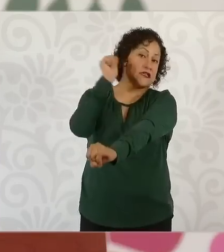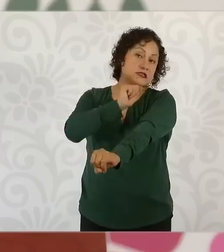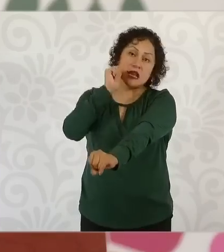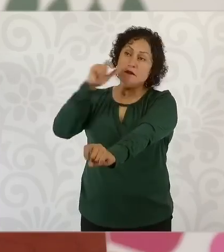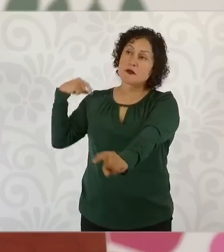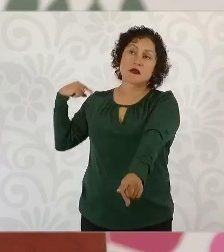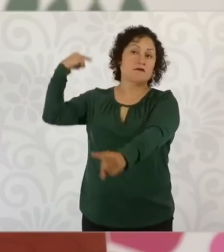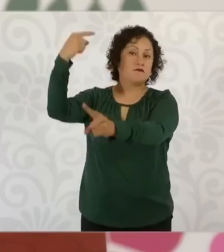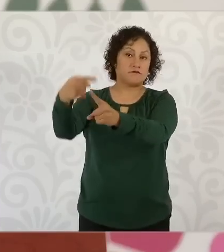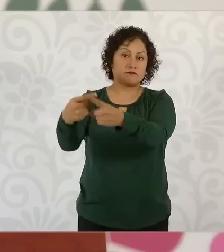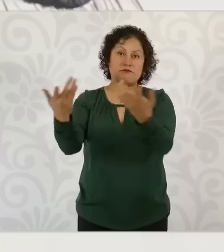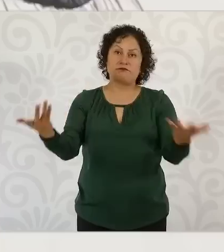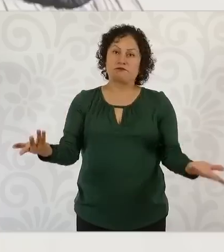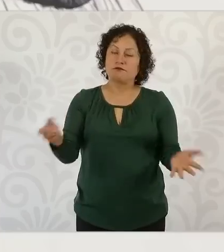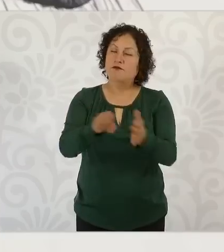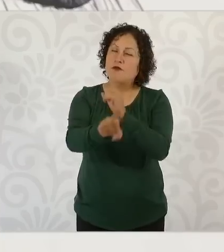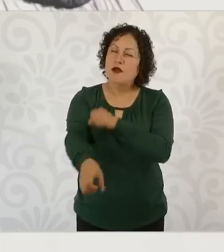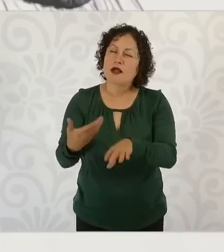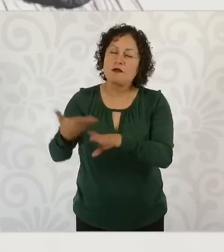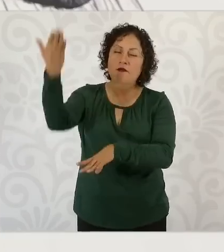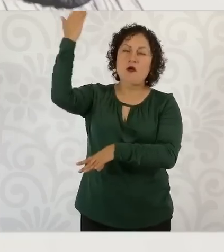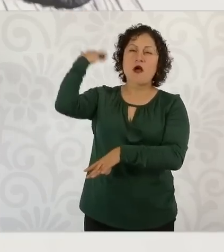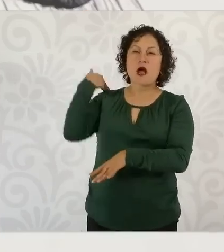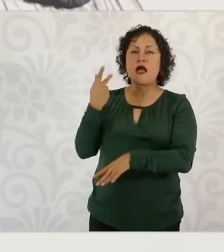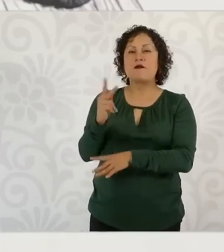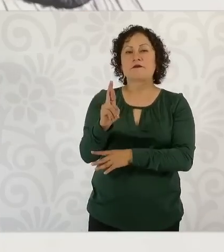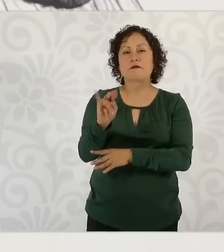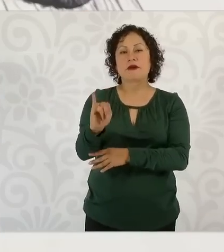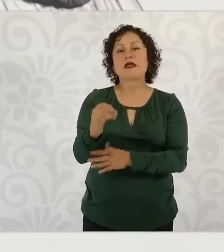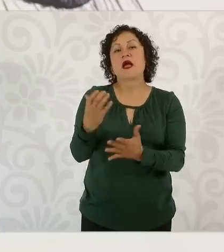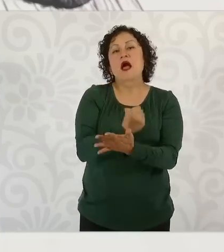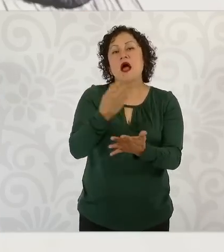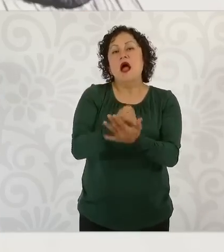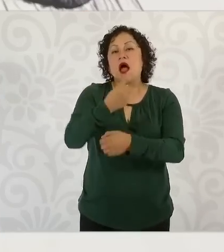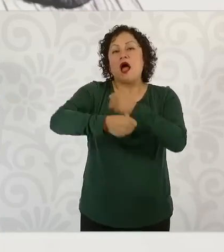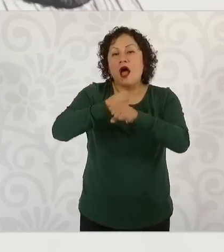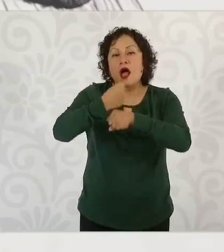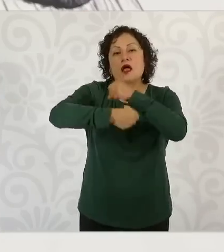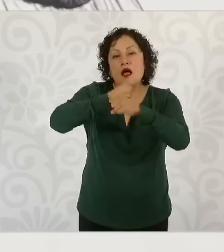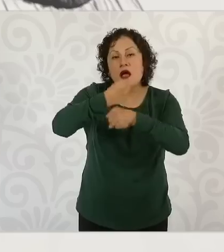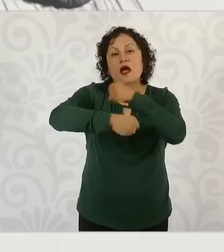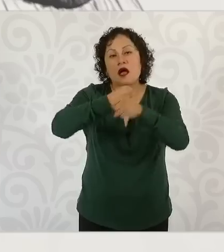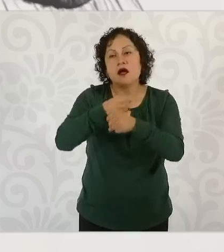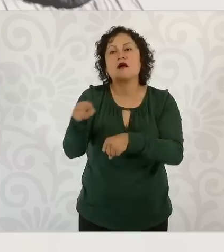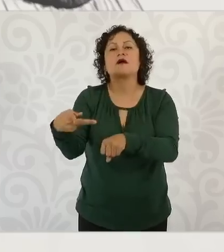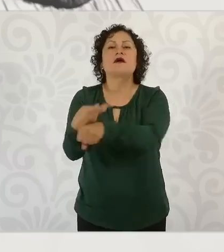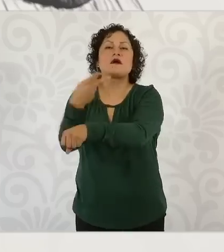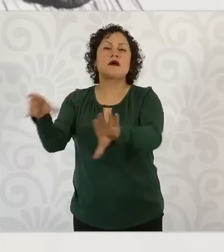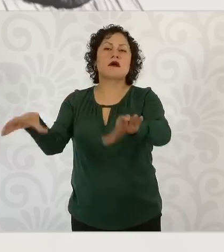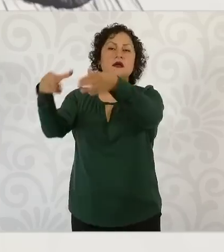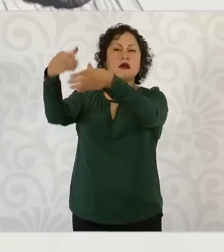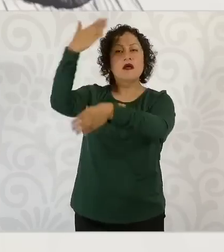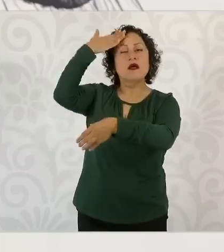En las épocas del PRI, de que ganaba el PRI, pues la Corte era un